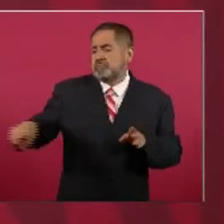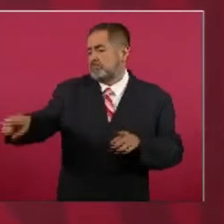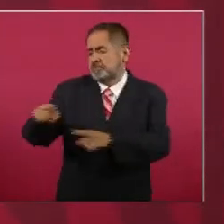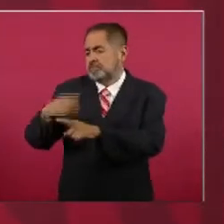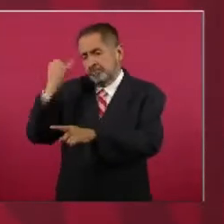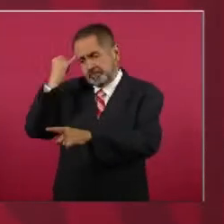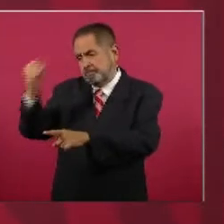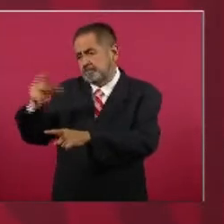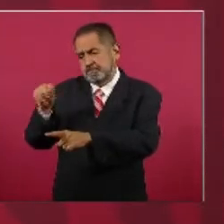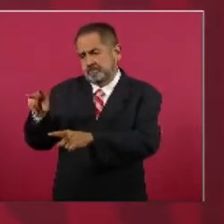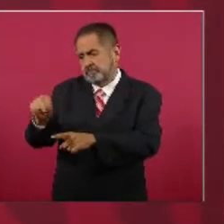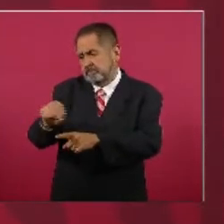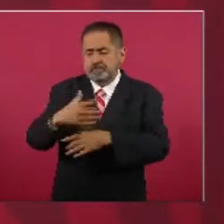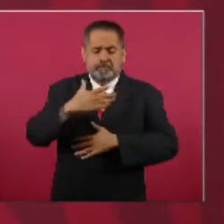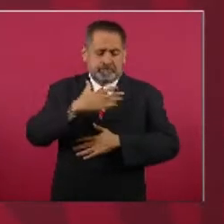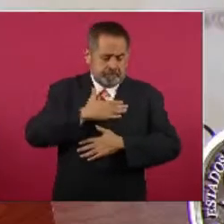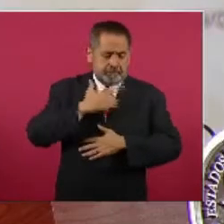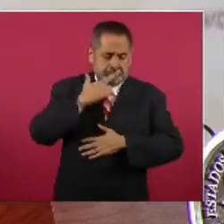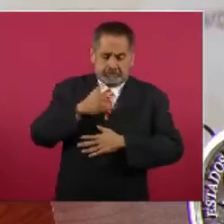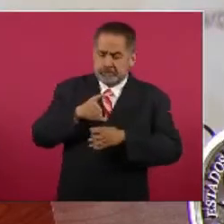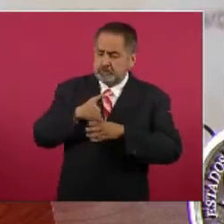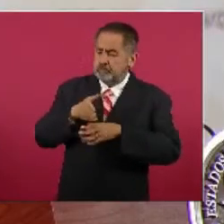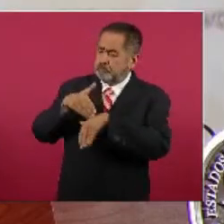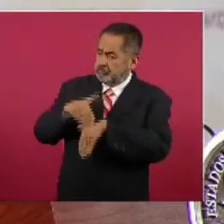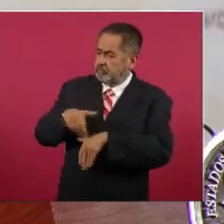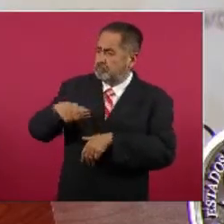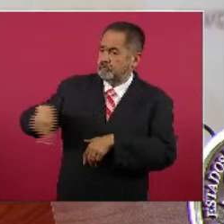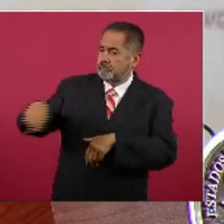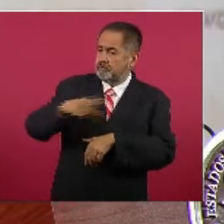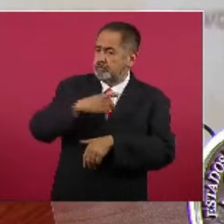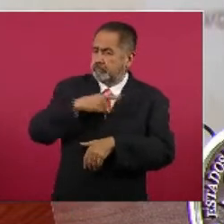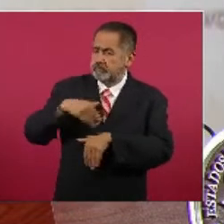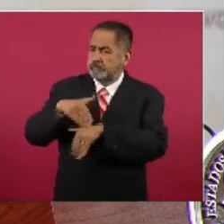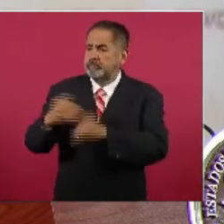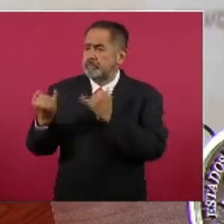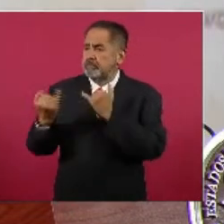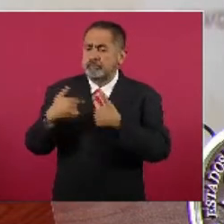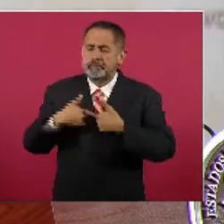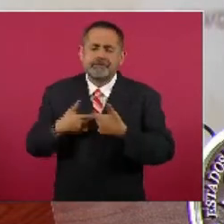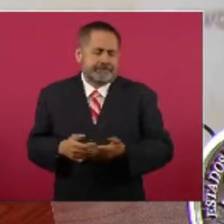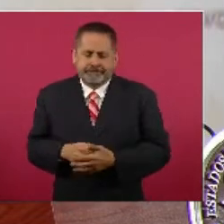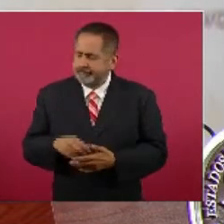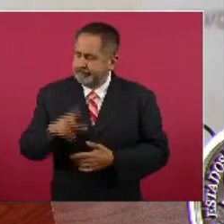todos no no